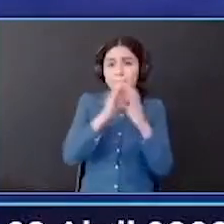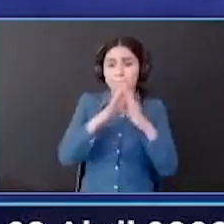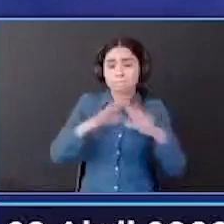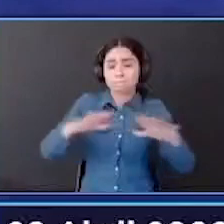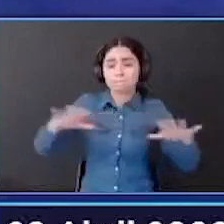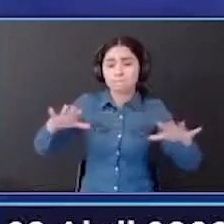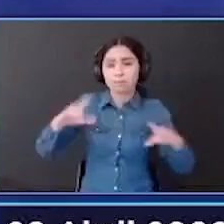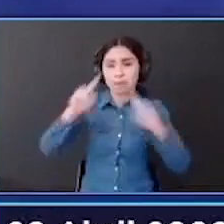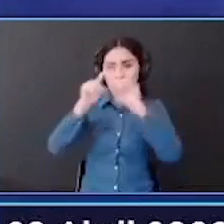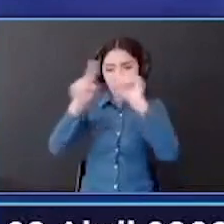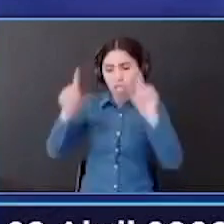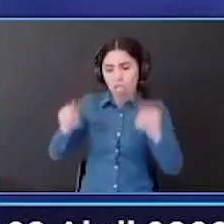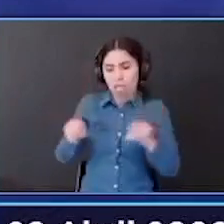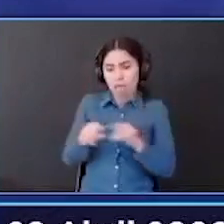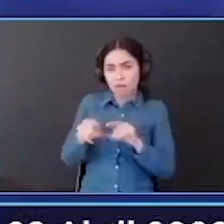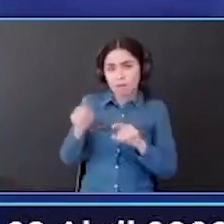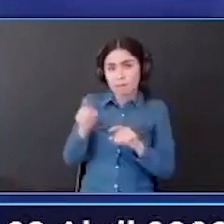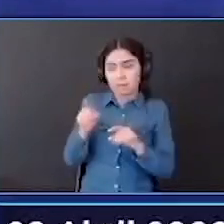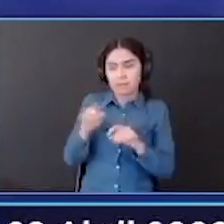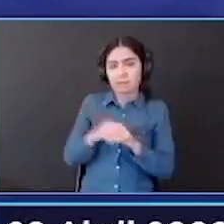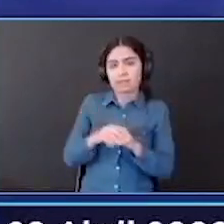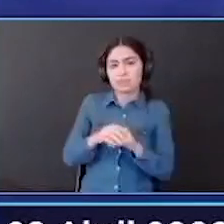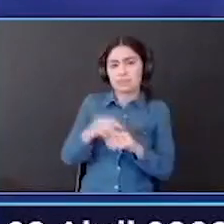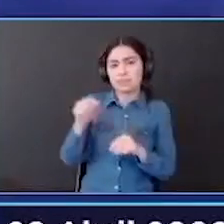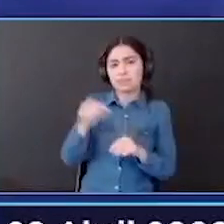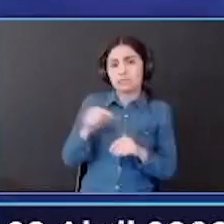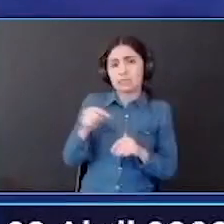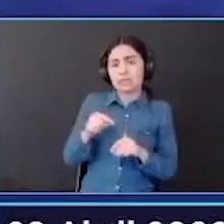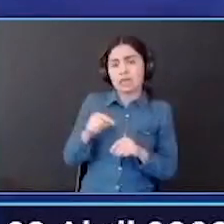un directorio regionalizado con un catálogo de